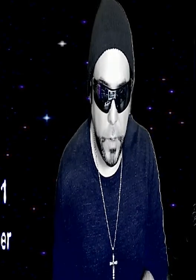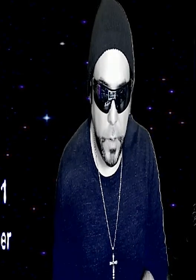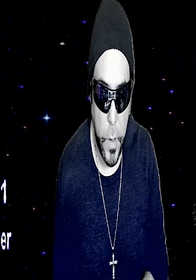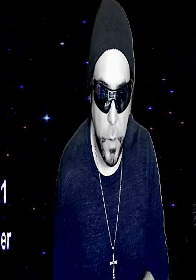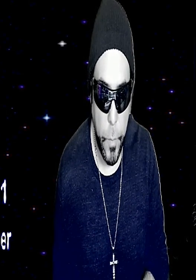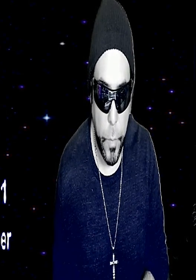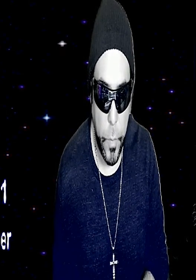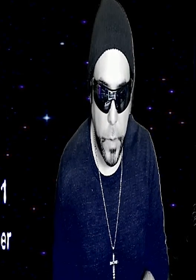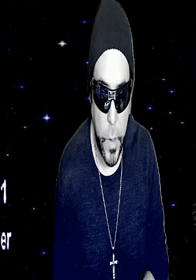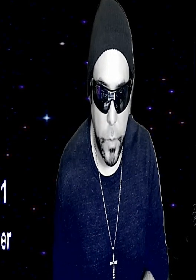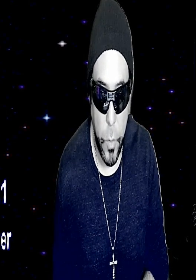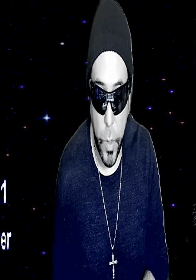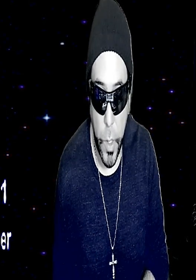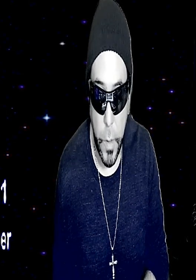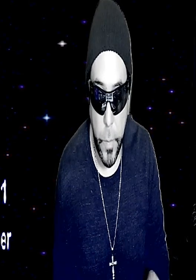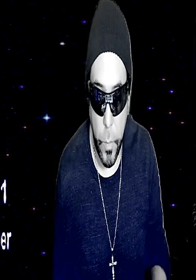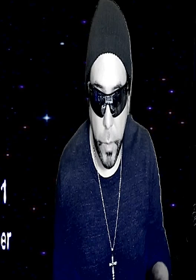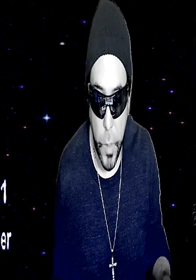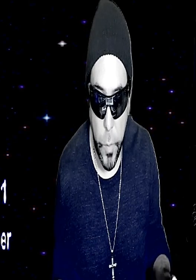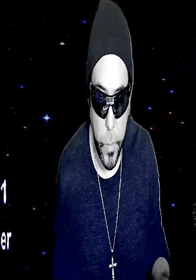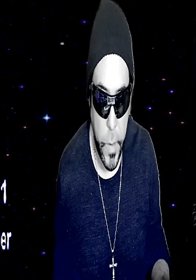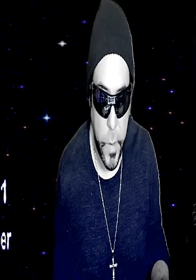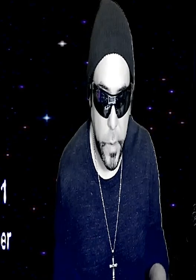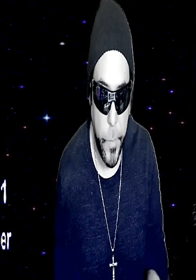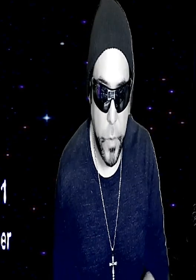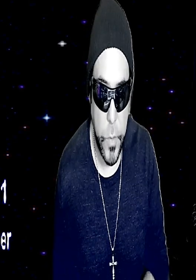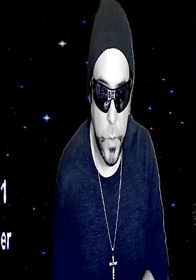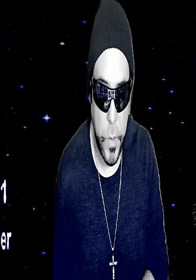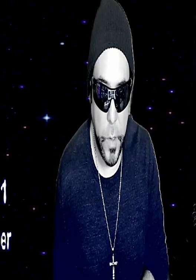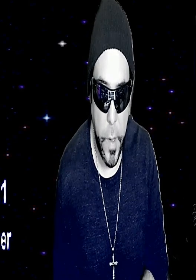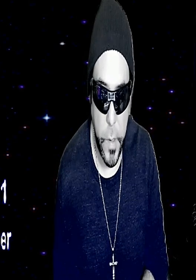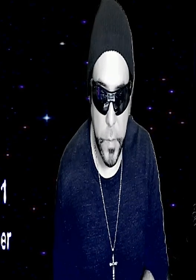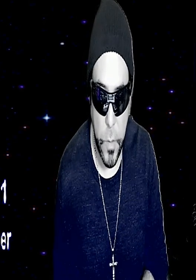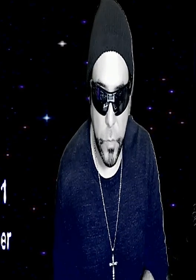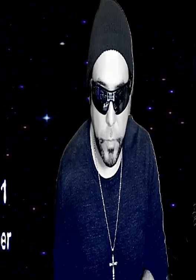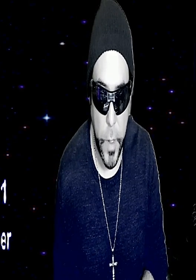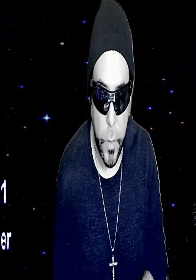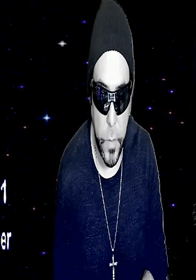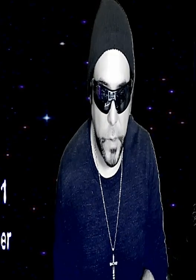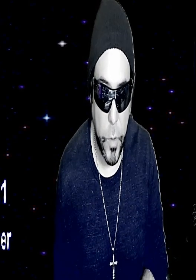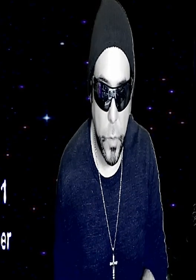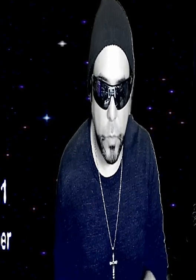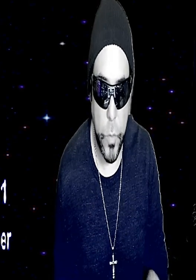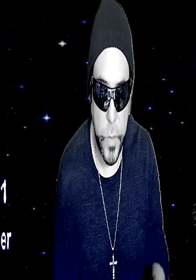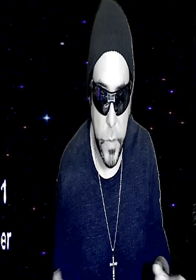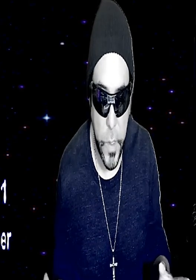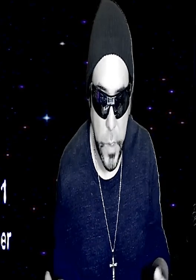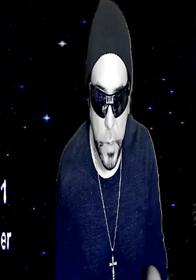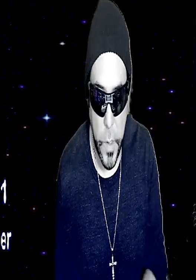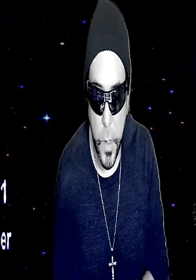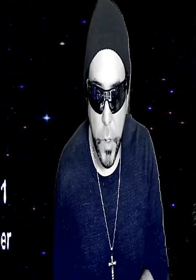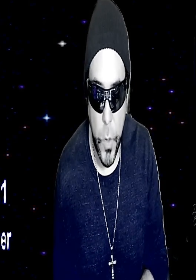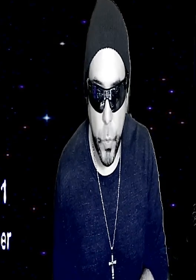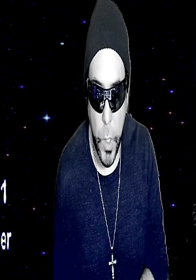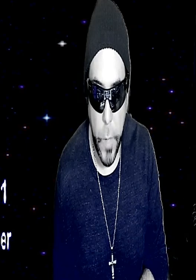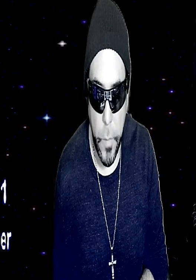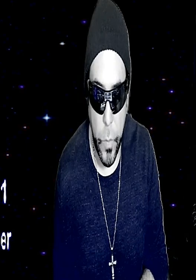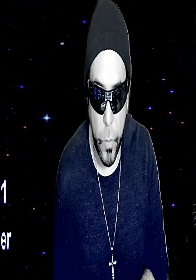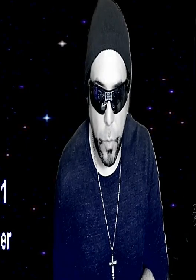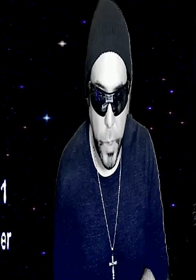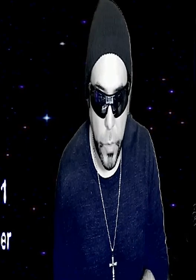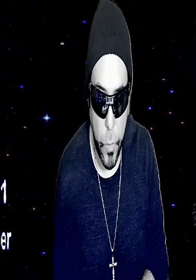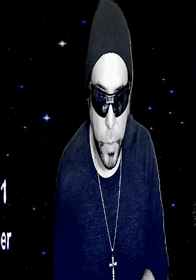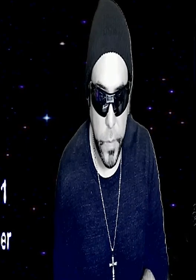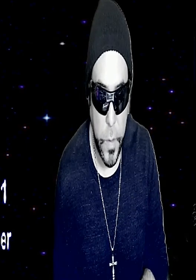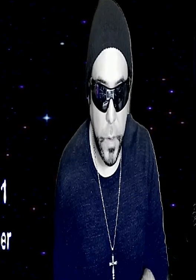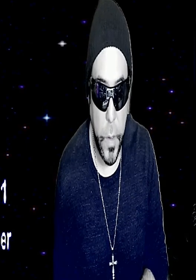Andrés Manuel, porque yo lo que llevo de vida aquí, amigos, el gobierno, desde que yo tengo conciencia, nunca había